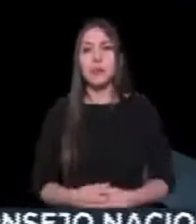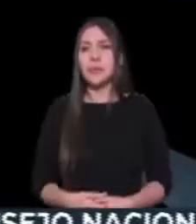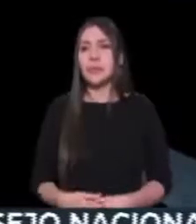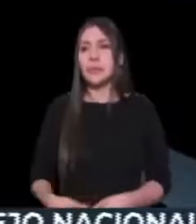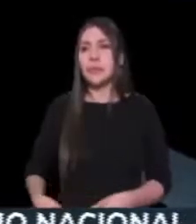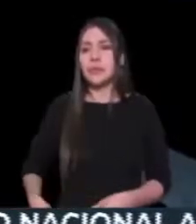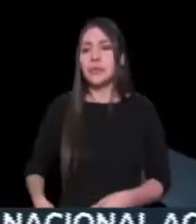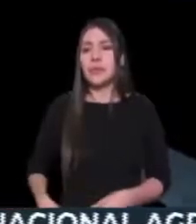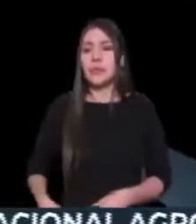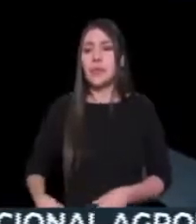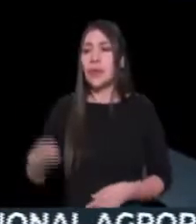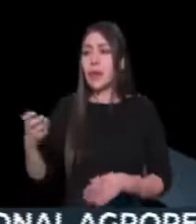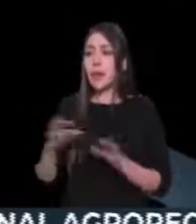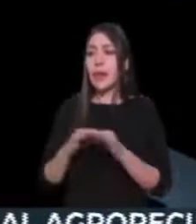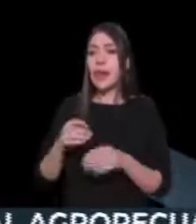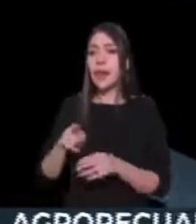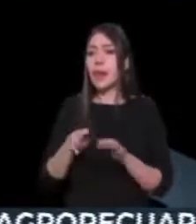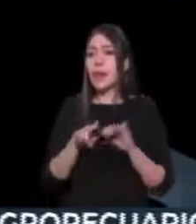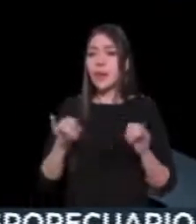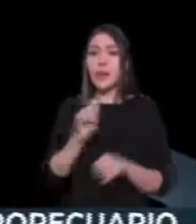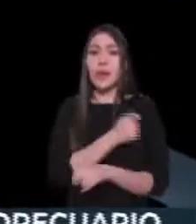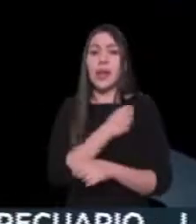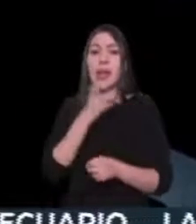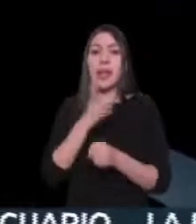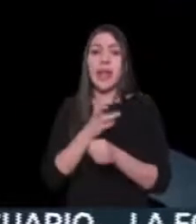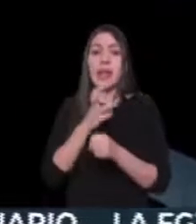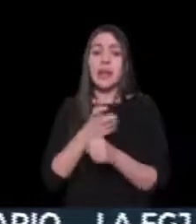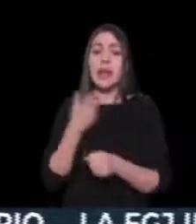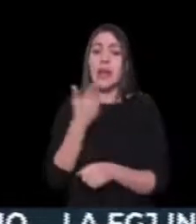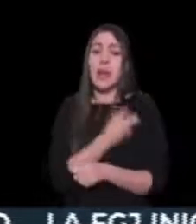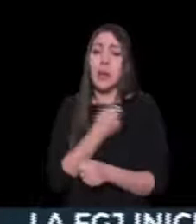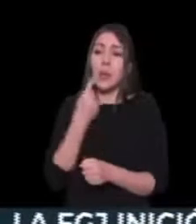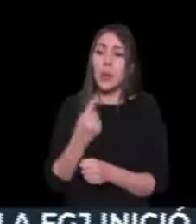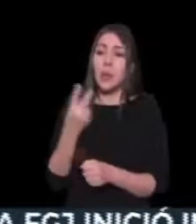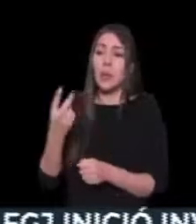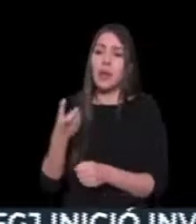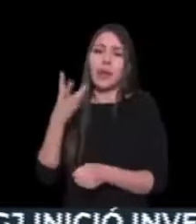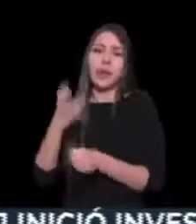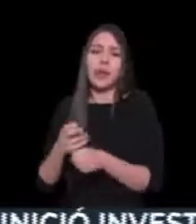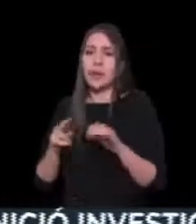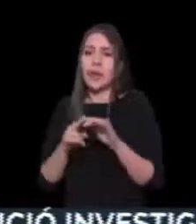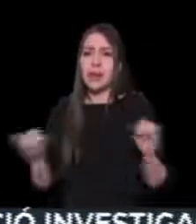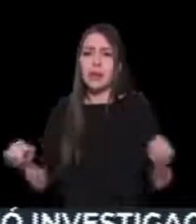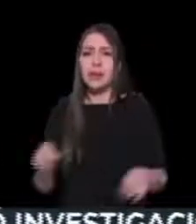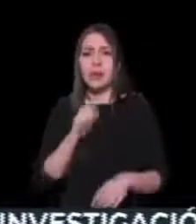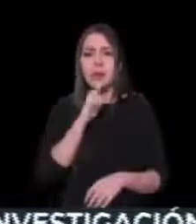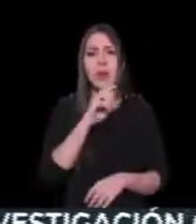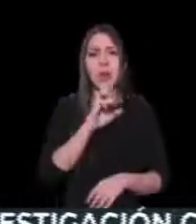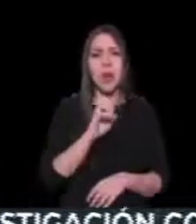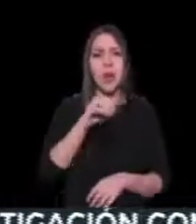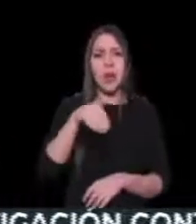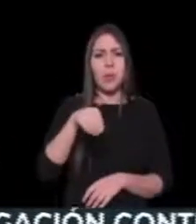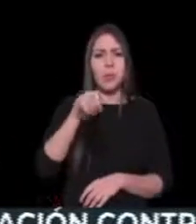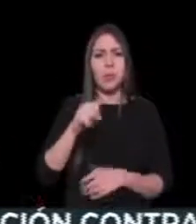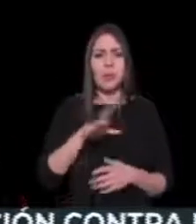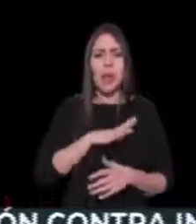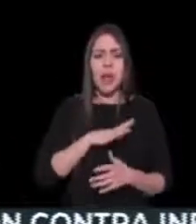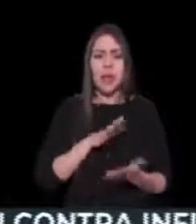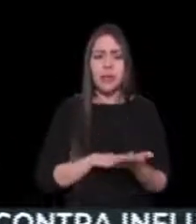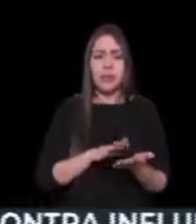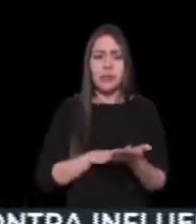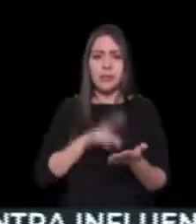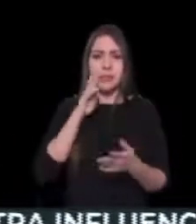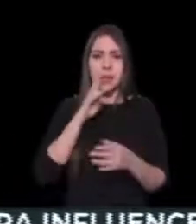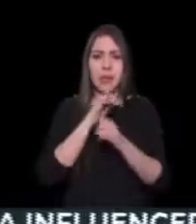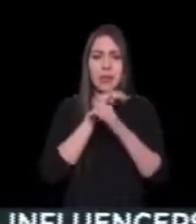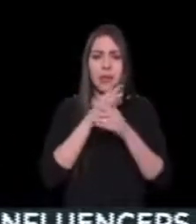en realidad ninguna tenía fase 3. Exactamente, ahí están en los documentos de la Organización Mundial de la Salud, a los que uno puede acceder a través